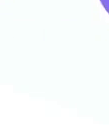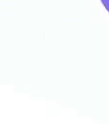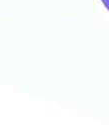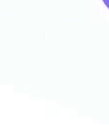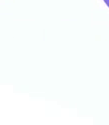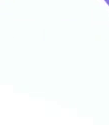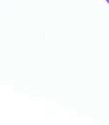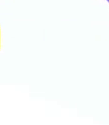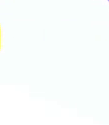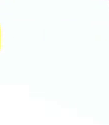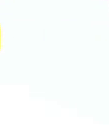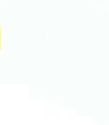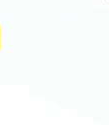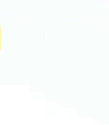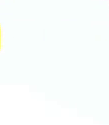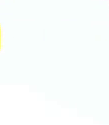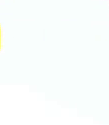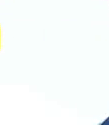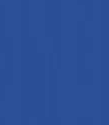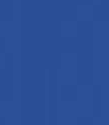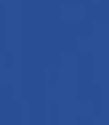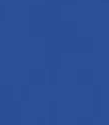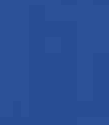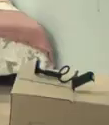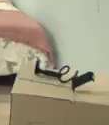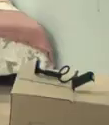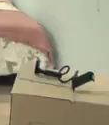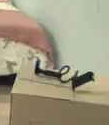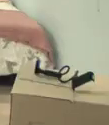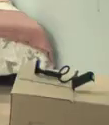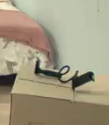Aprendo en casa.